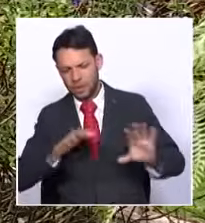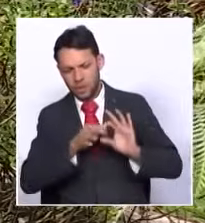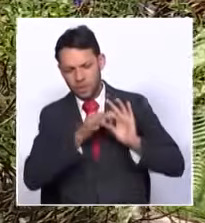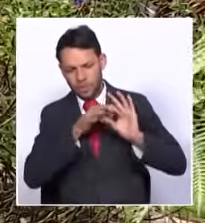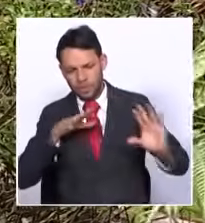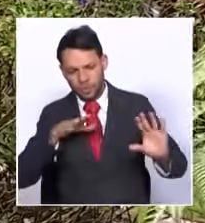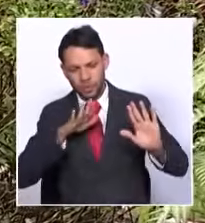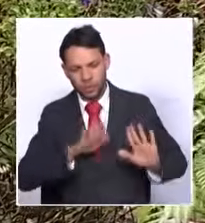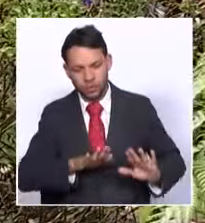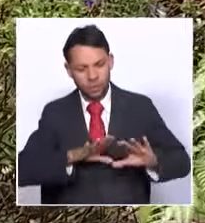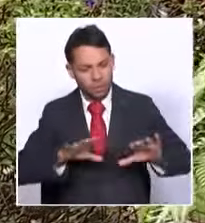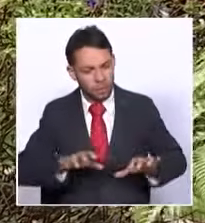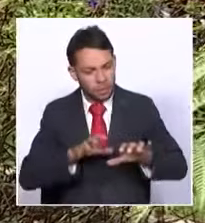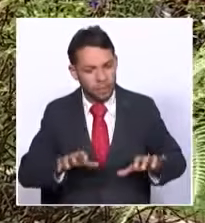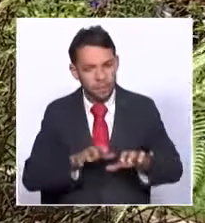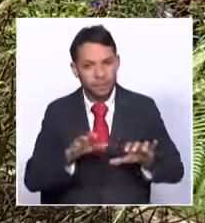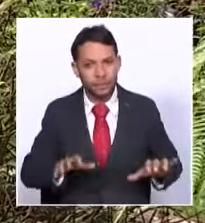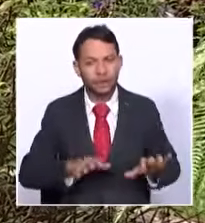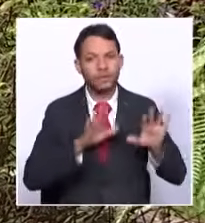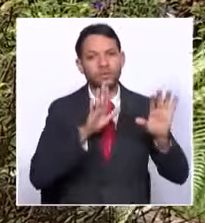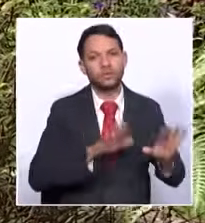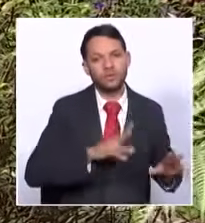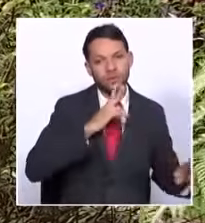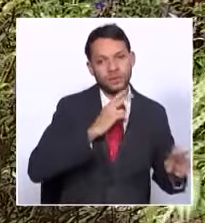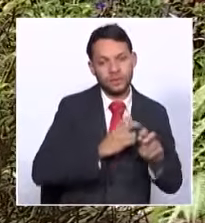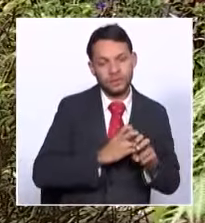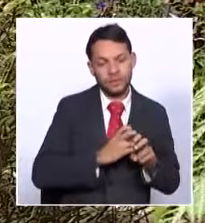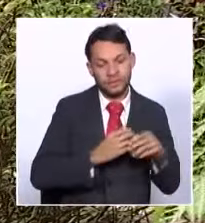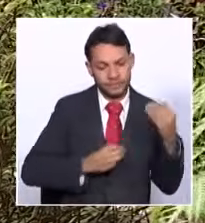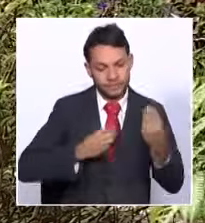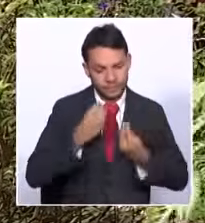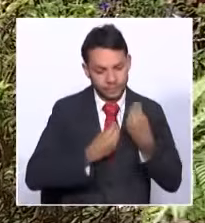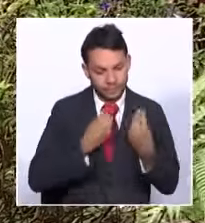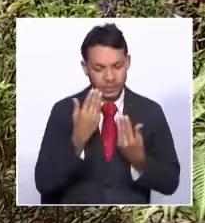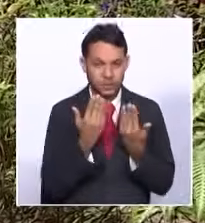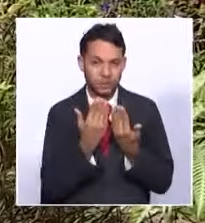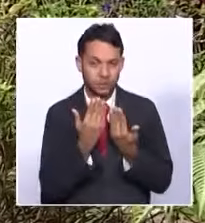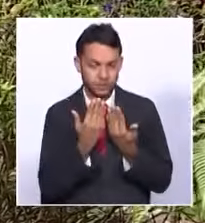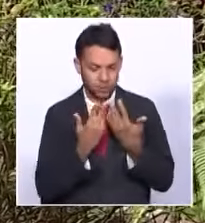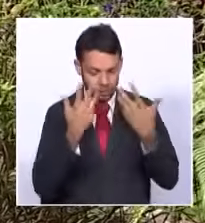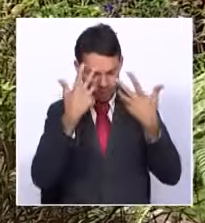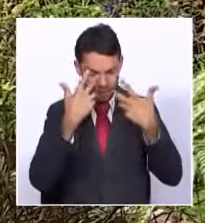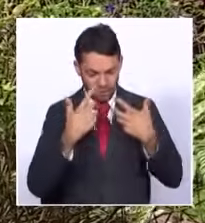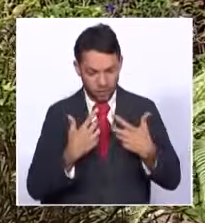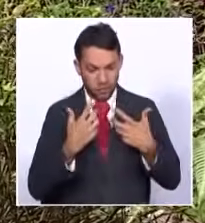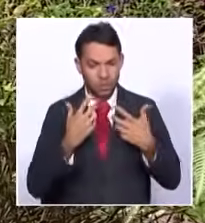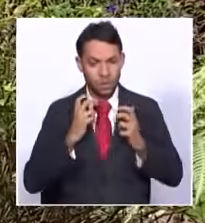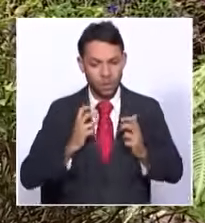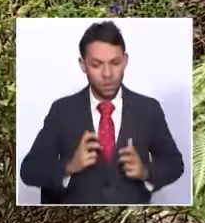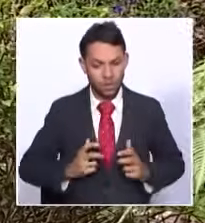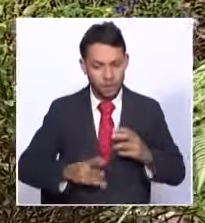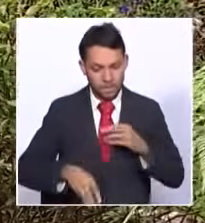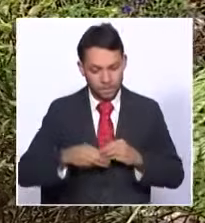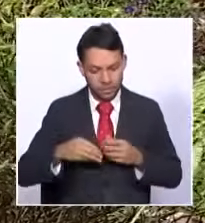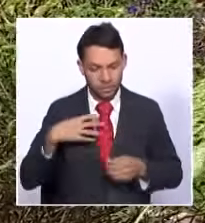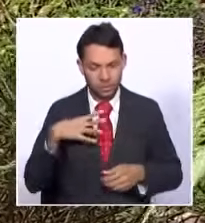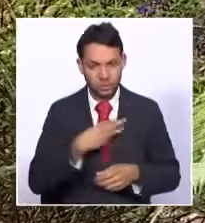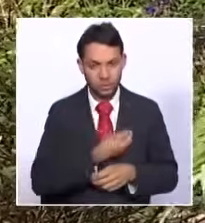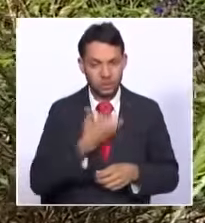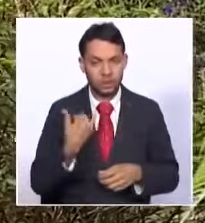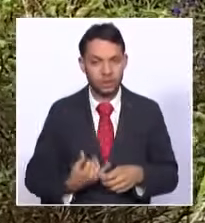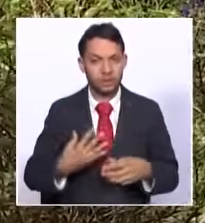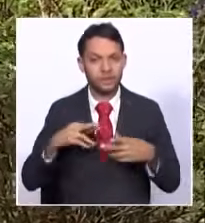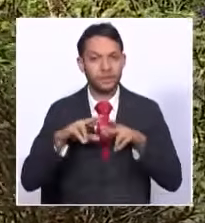ese proceso tan difícil que es el del diagnóstico y el estudio de la enfermedad. Y fue así como nos hemos